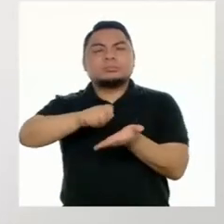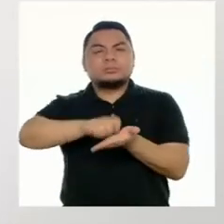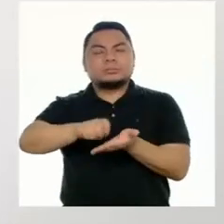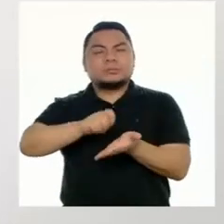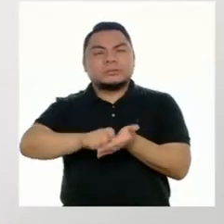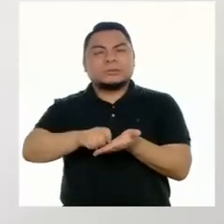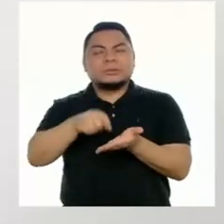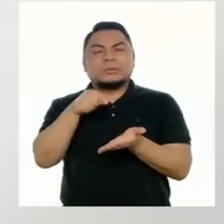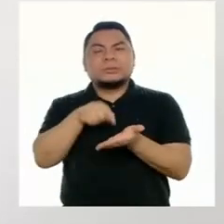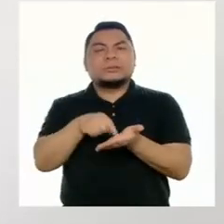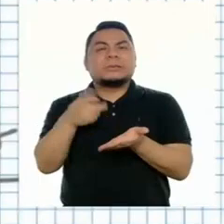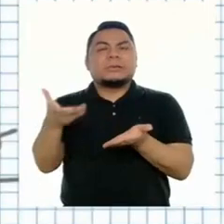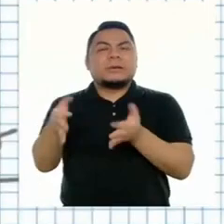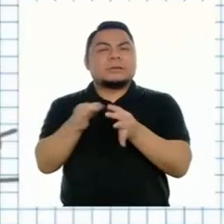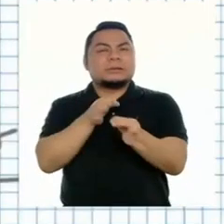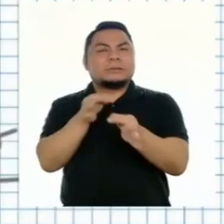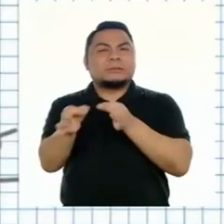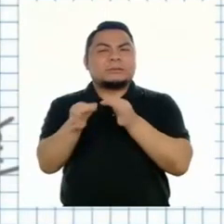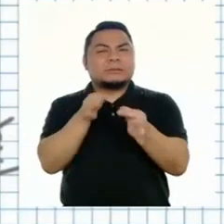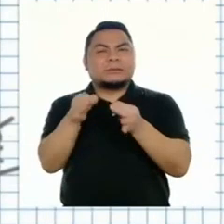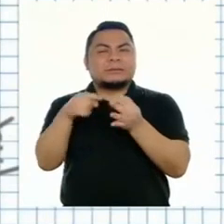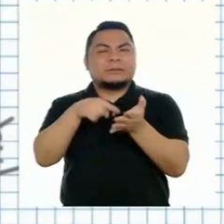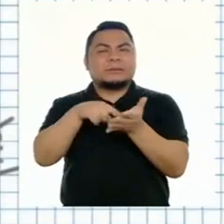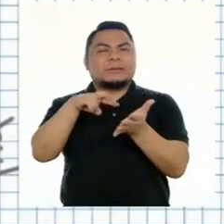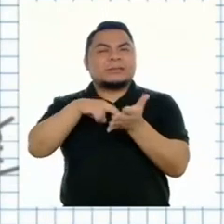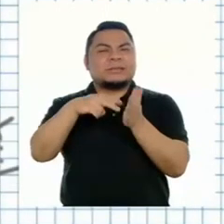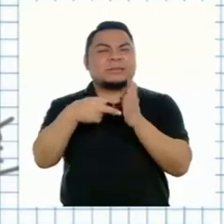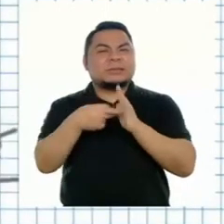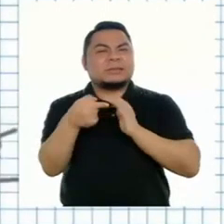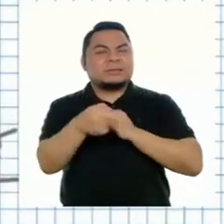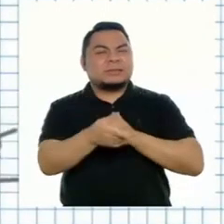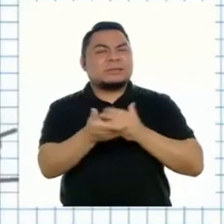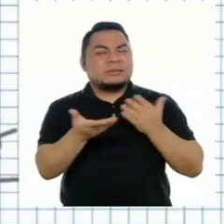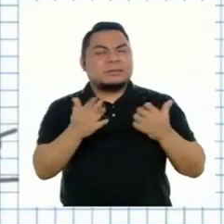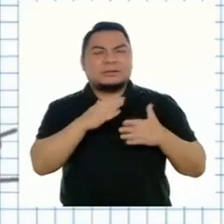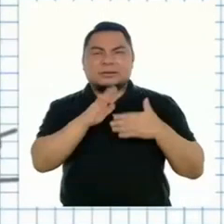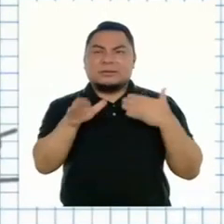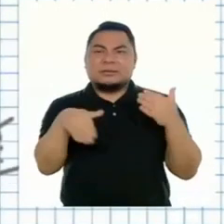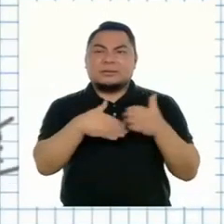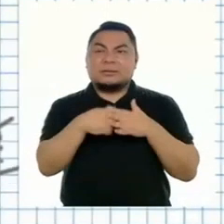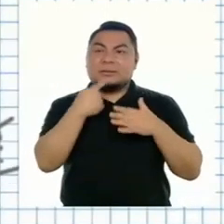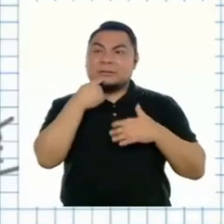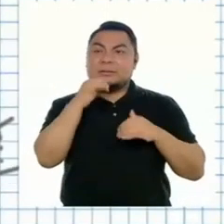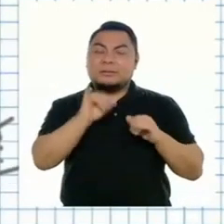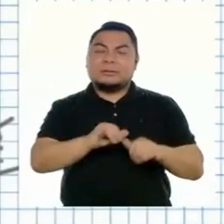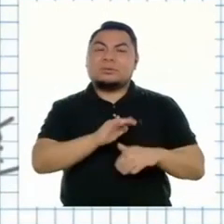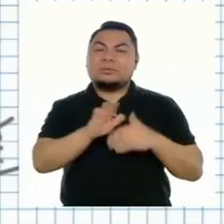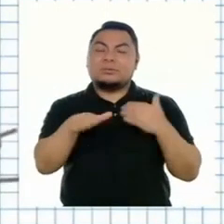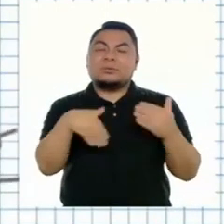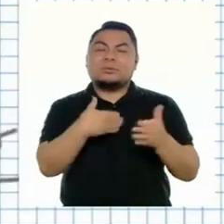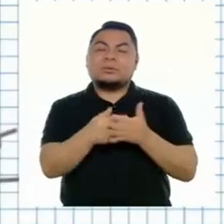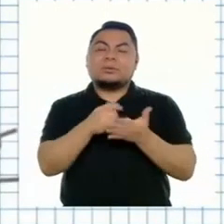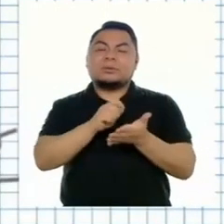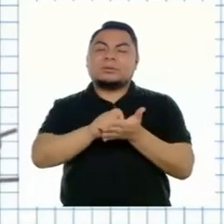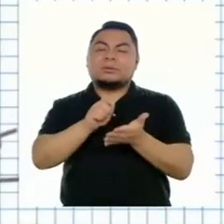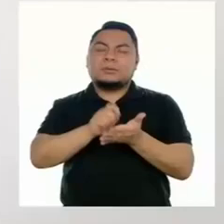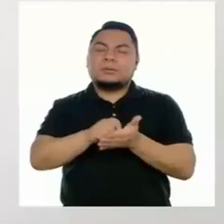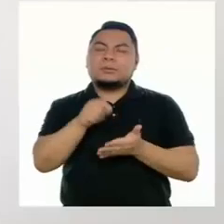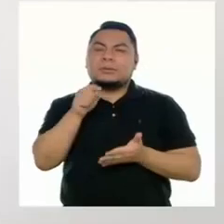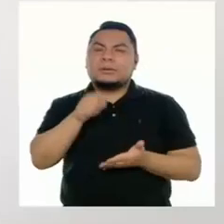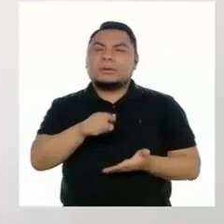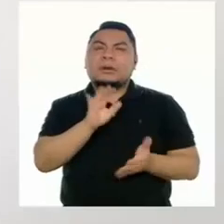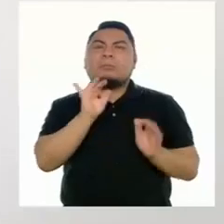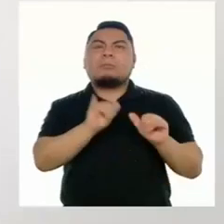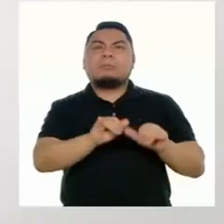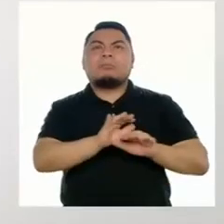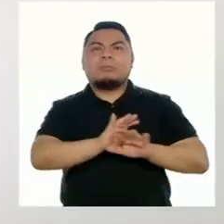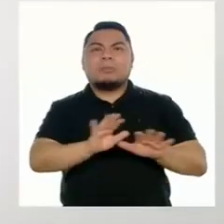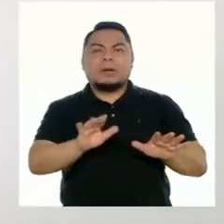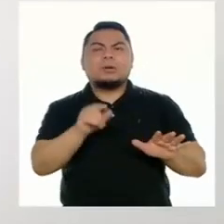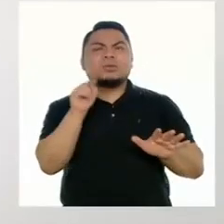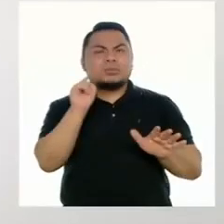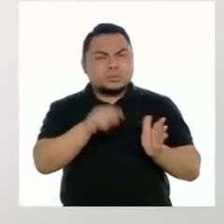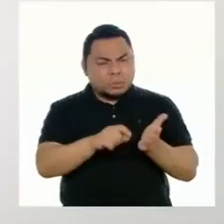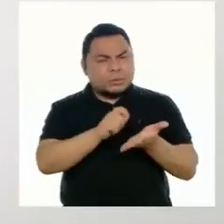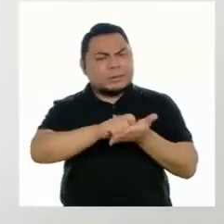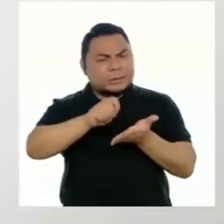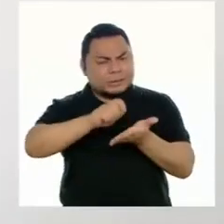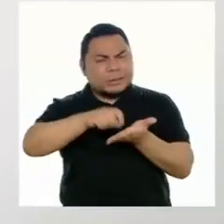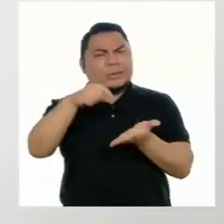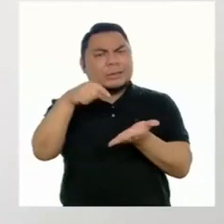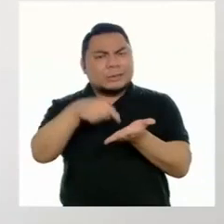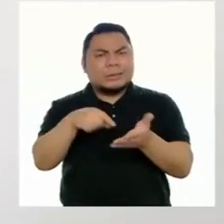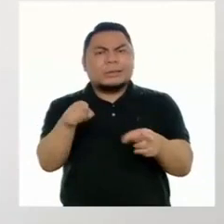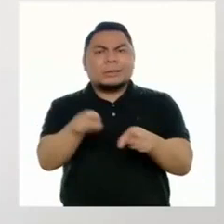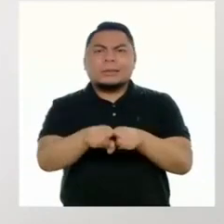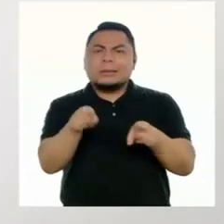texto argumentativo? ¿Qué te parece si, para que no quede solo en un texto argumentativo, este texto